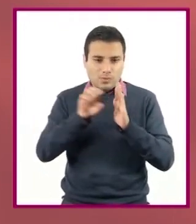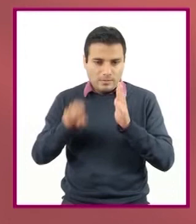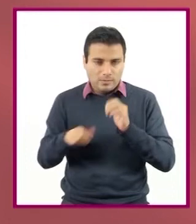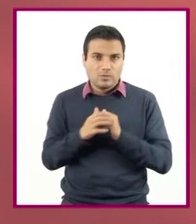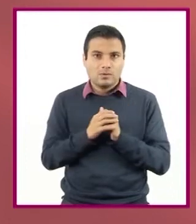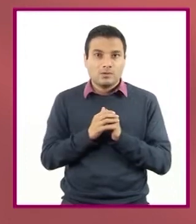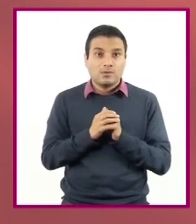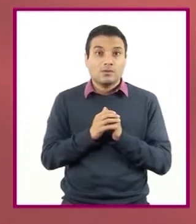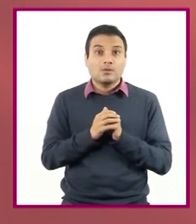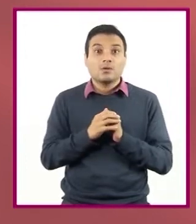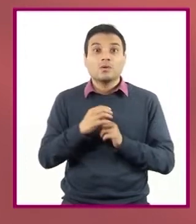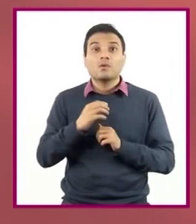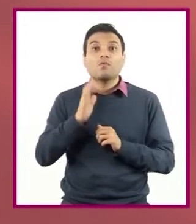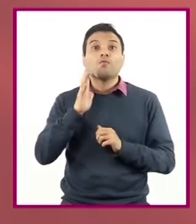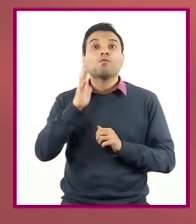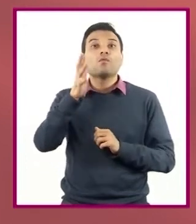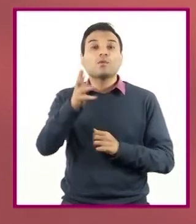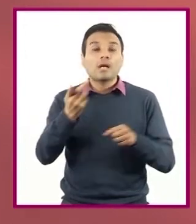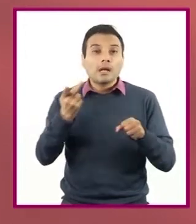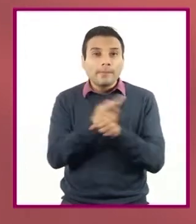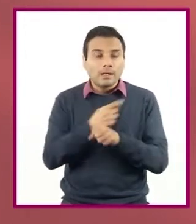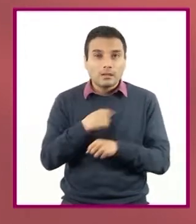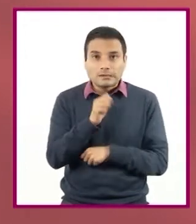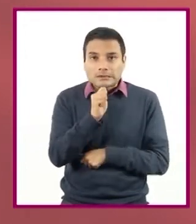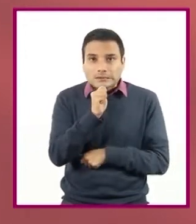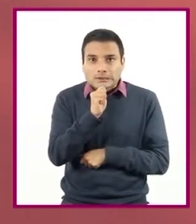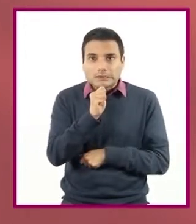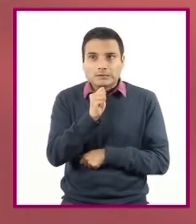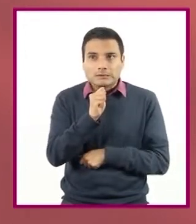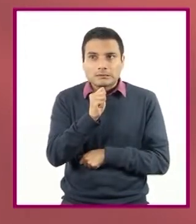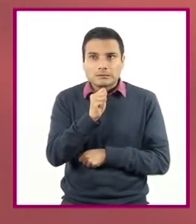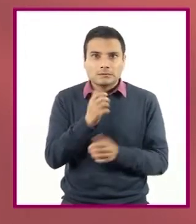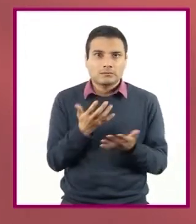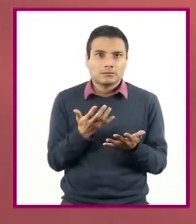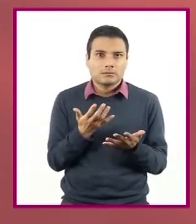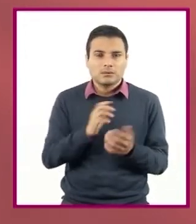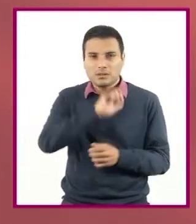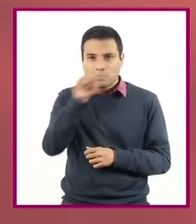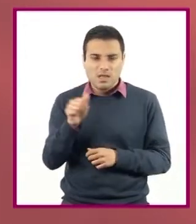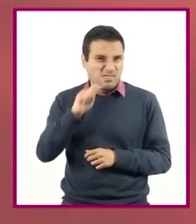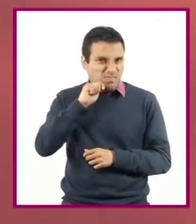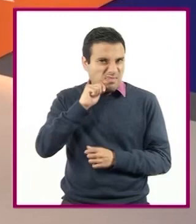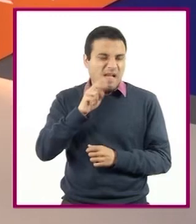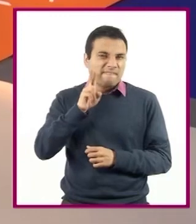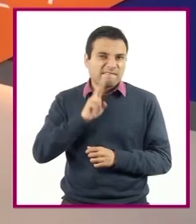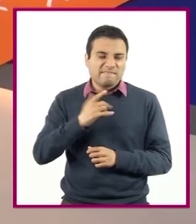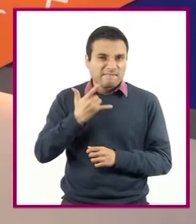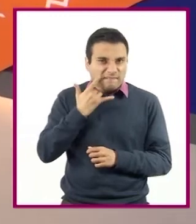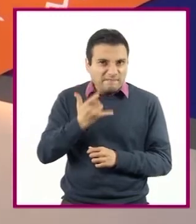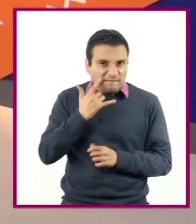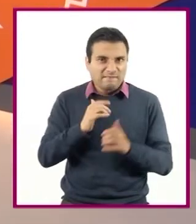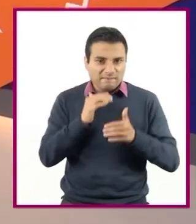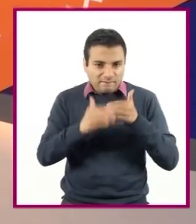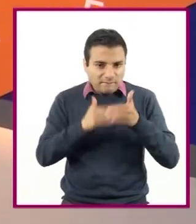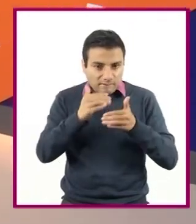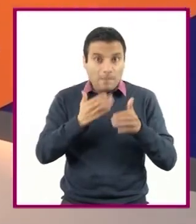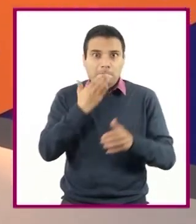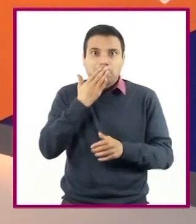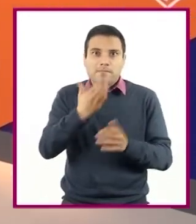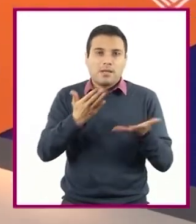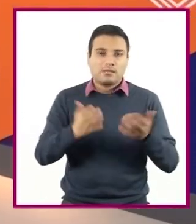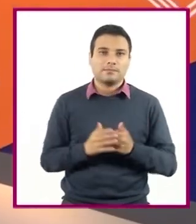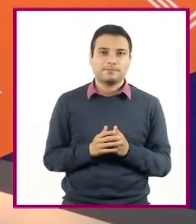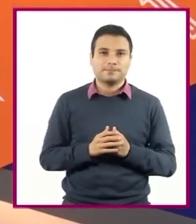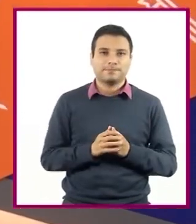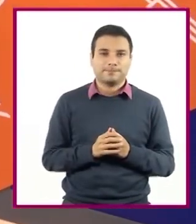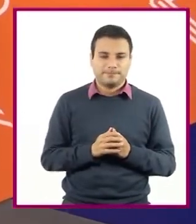de algo, pero se apuestan por ello. Y vean, aquí estamos revisando este material con ustedes. Oye, maestro, ¿qué te parece